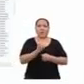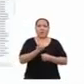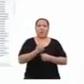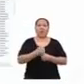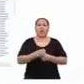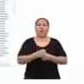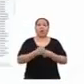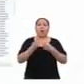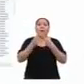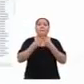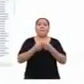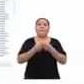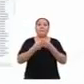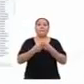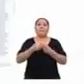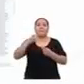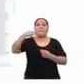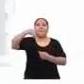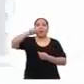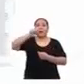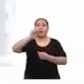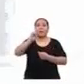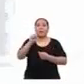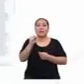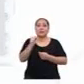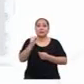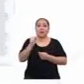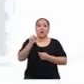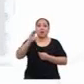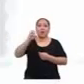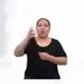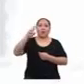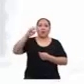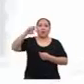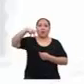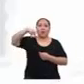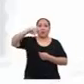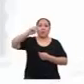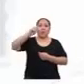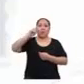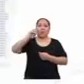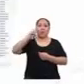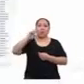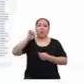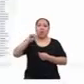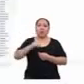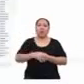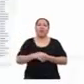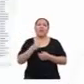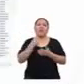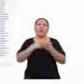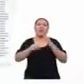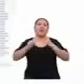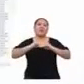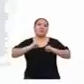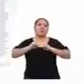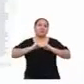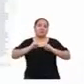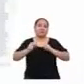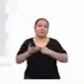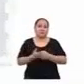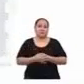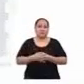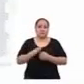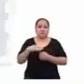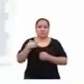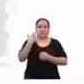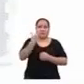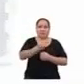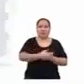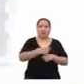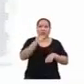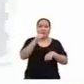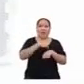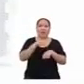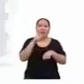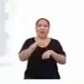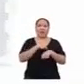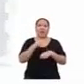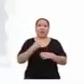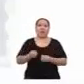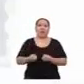corporal. Una nueva, las actividades físicas que realizan. La siguiente, el tiempo que se